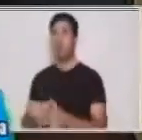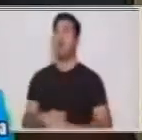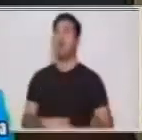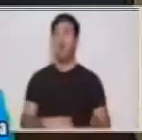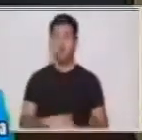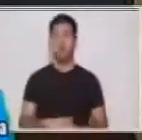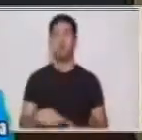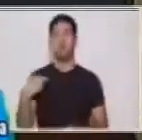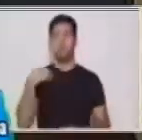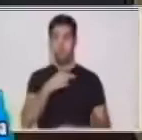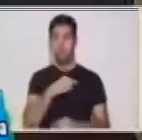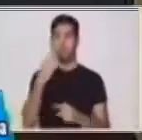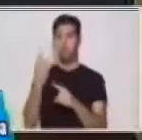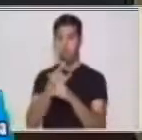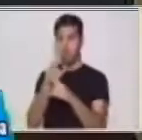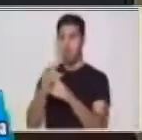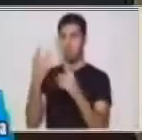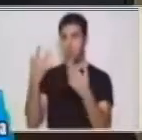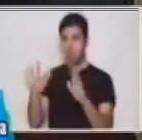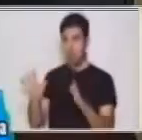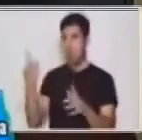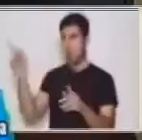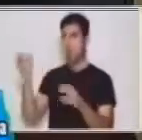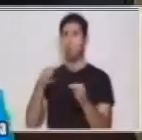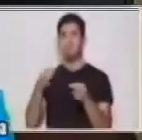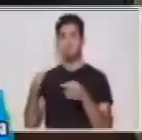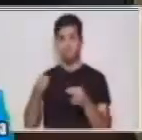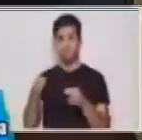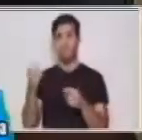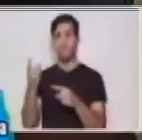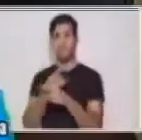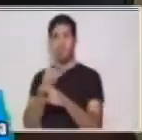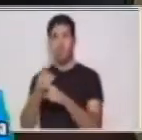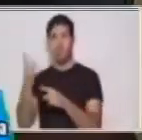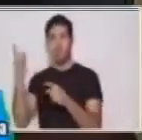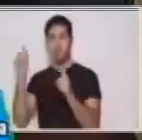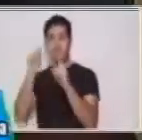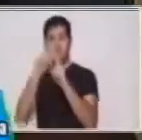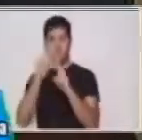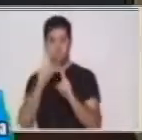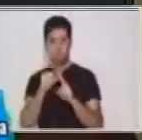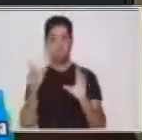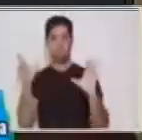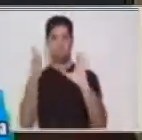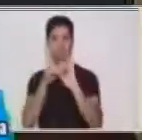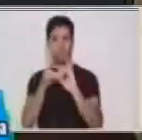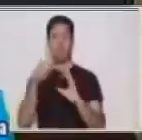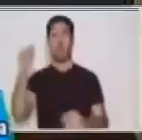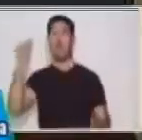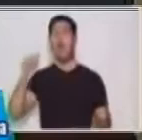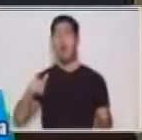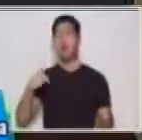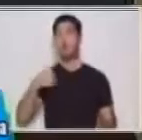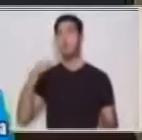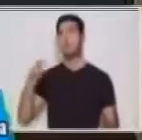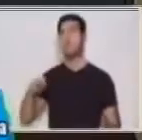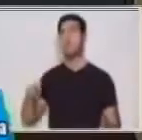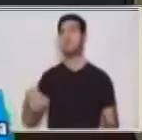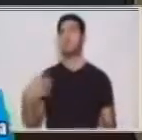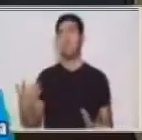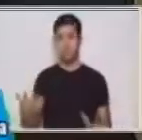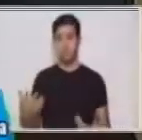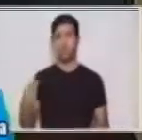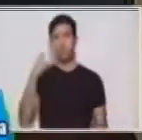ya utilizamos argumentos válidos, utilizamos los conectores. Ahora, yo necesito que